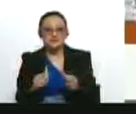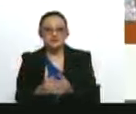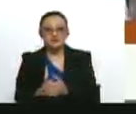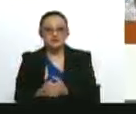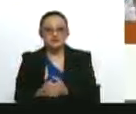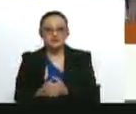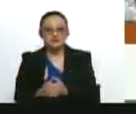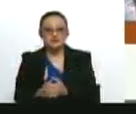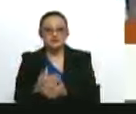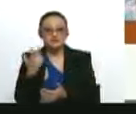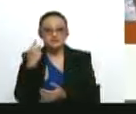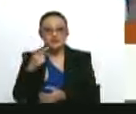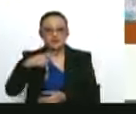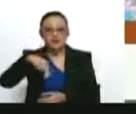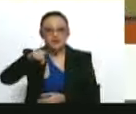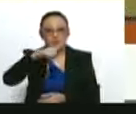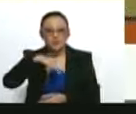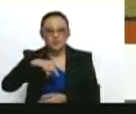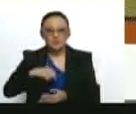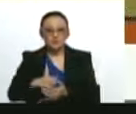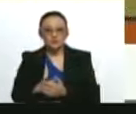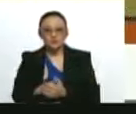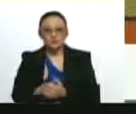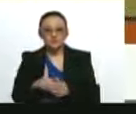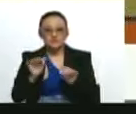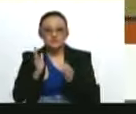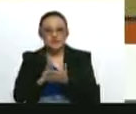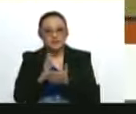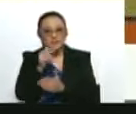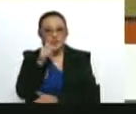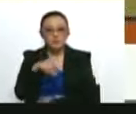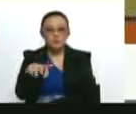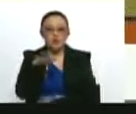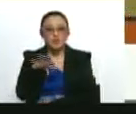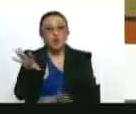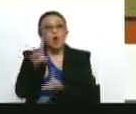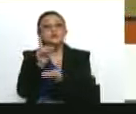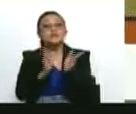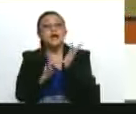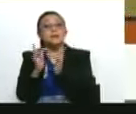para uno o para otro. Siempre ha sido el pueblo.